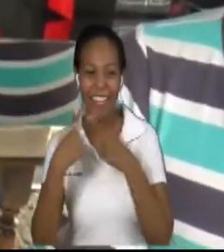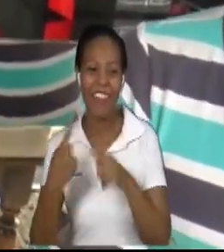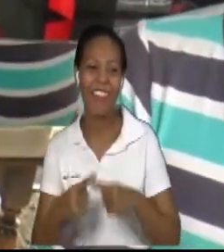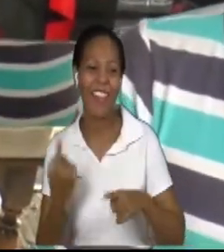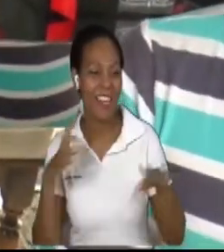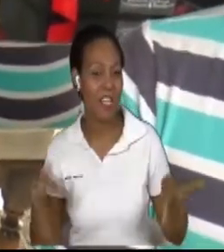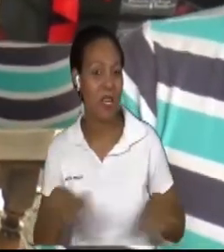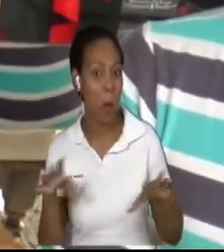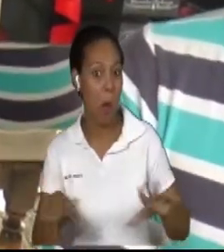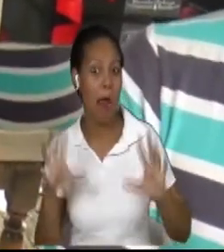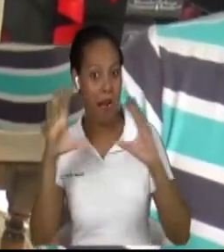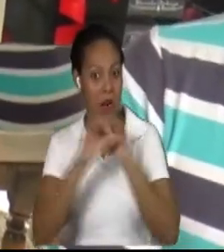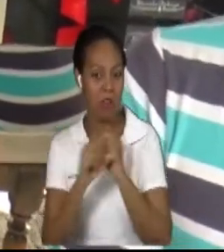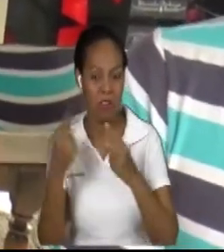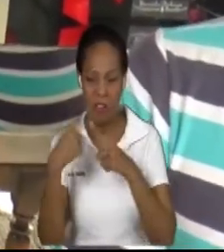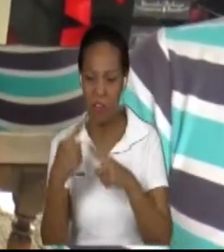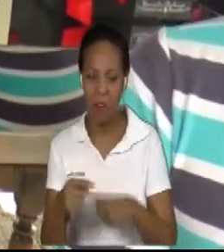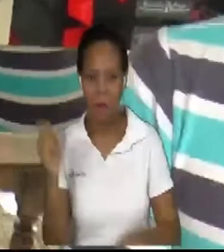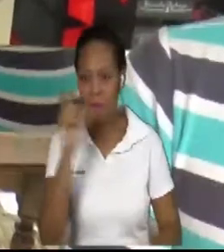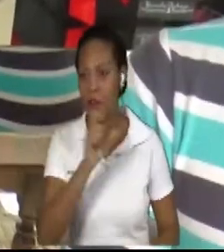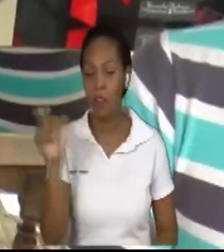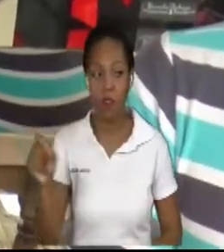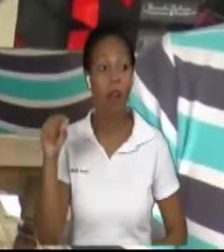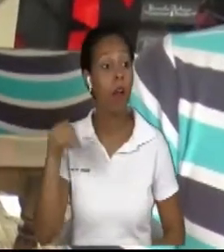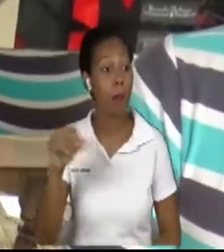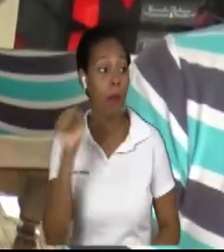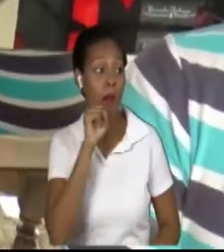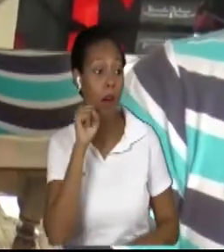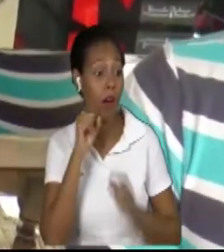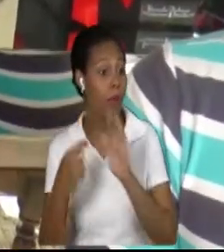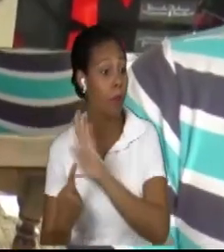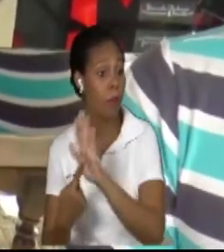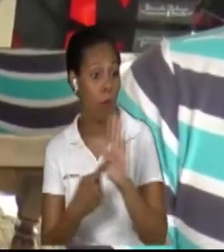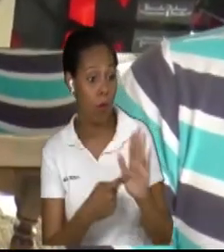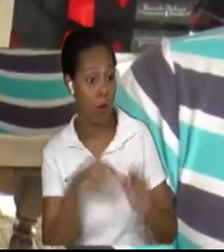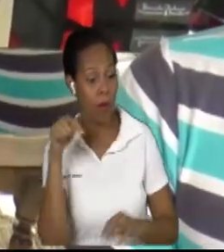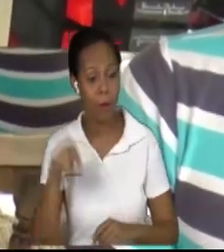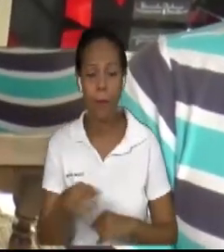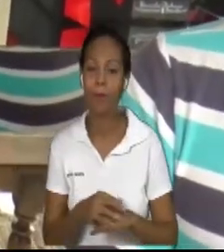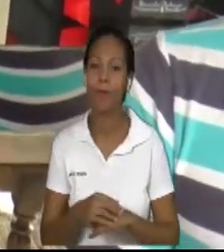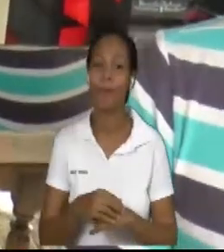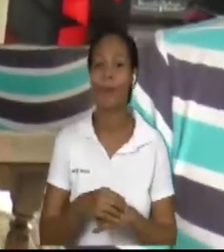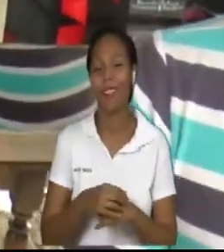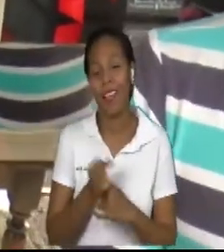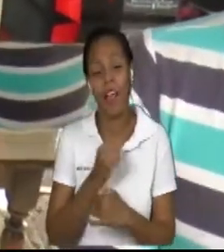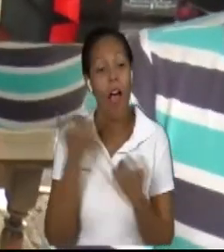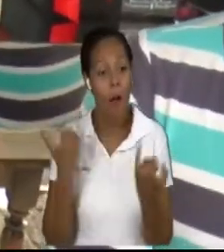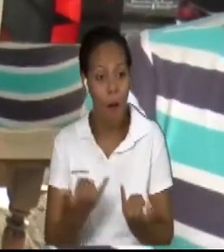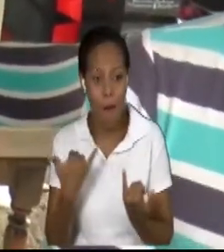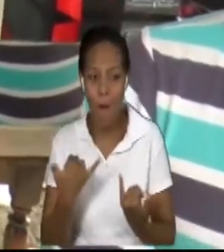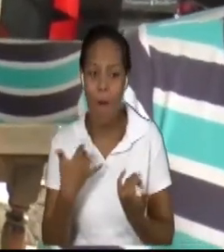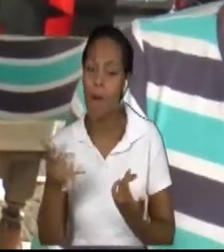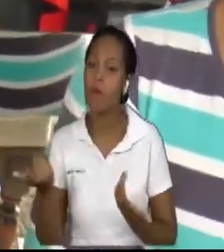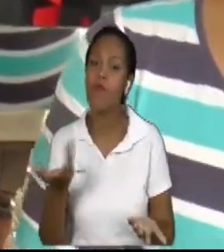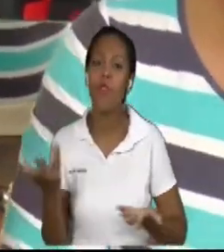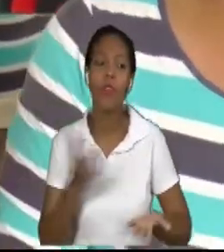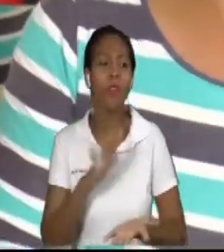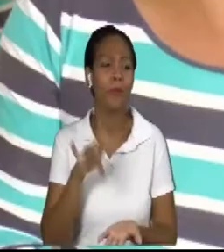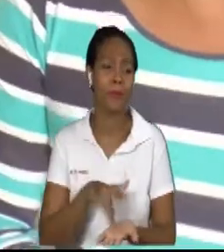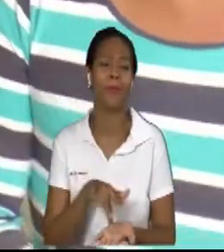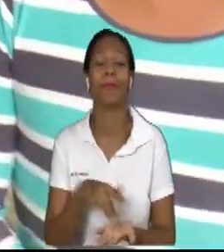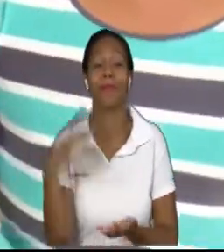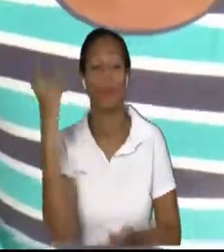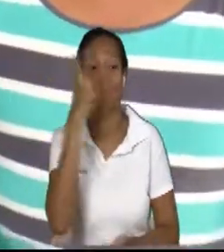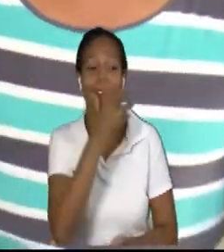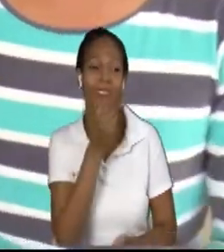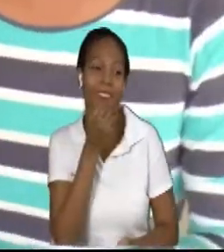gran noche de artistas barranqueños aquí en el traspatio de Juana. En estos momentos me encuentro en uno de los lugares más lindos, más